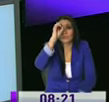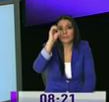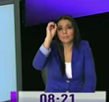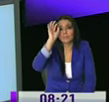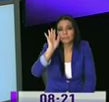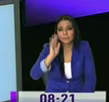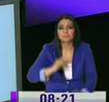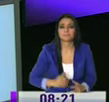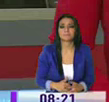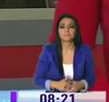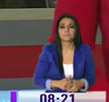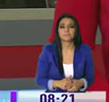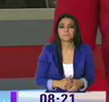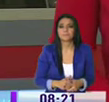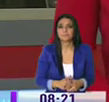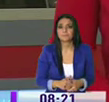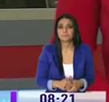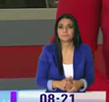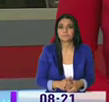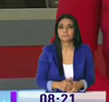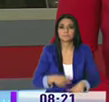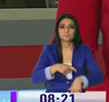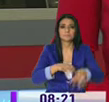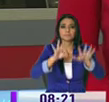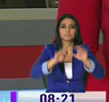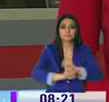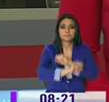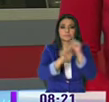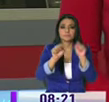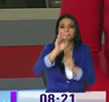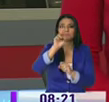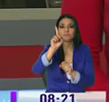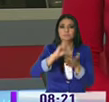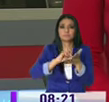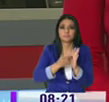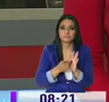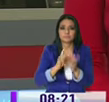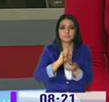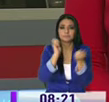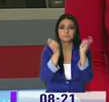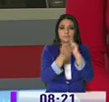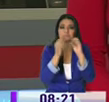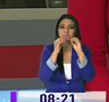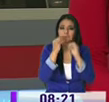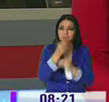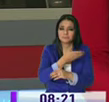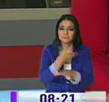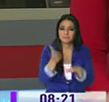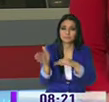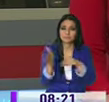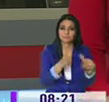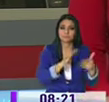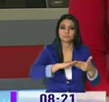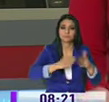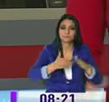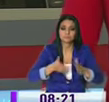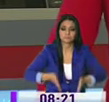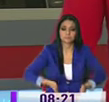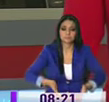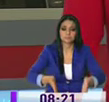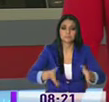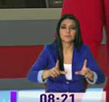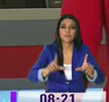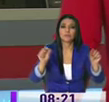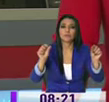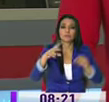tiene ahora son las 8 de la mañana con 21 minutos y vamos con más novedades de la comunidad la calle japón ubicada en el